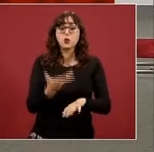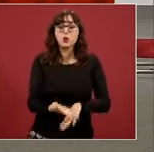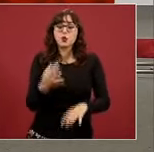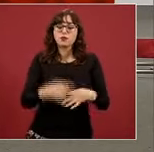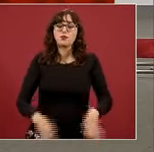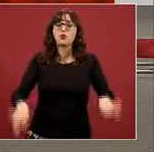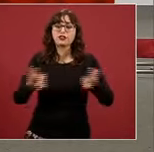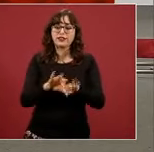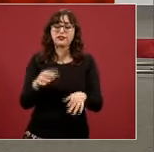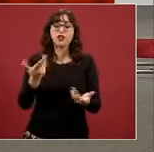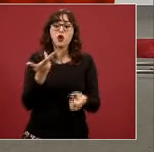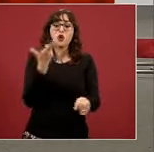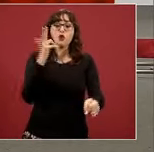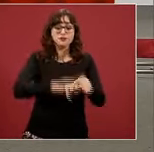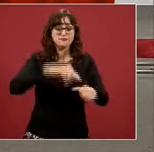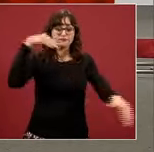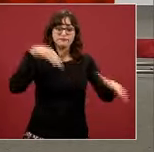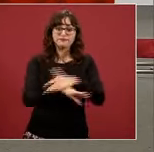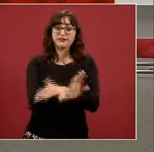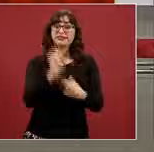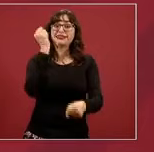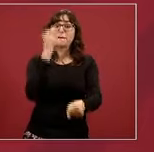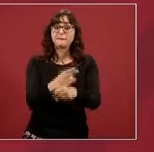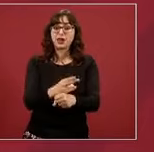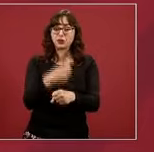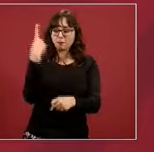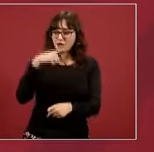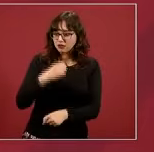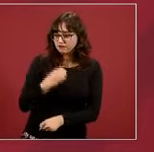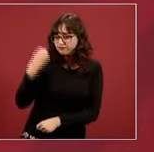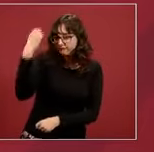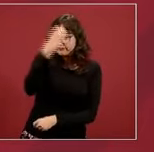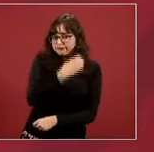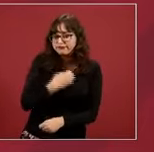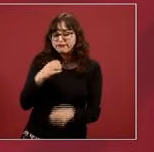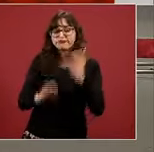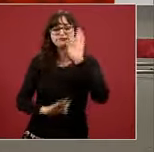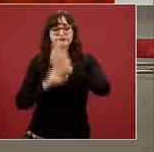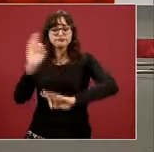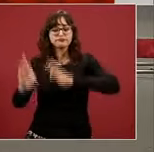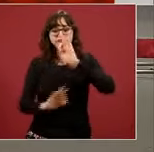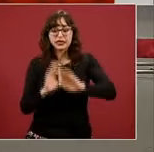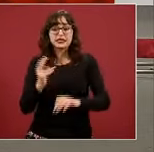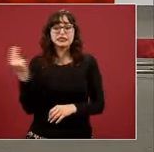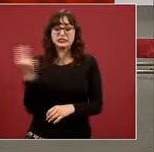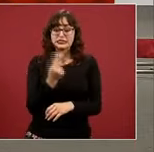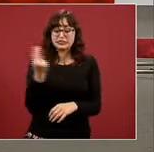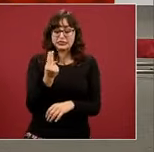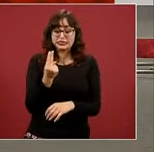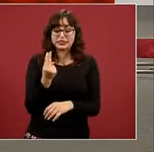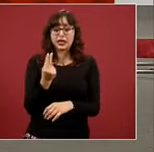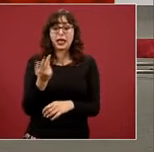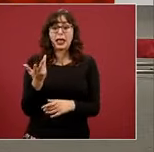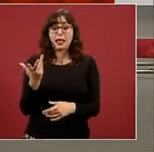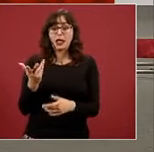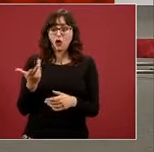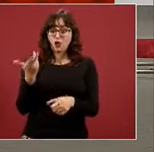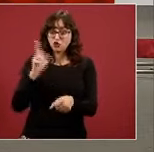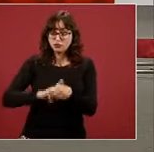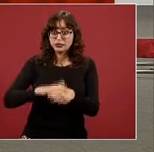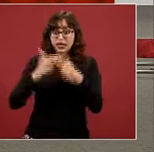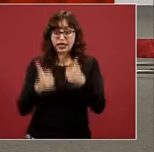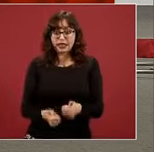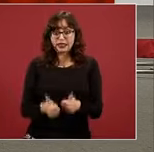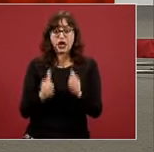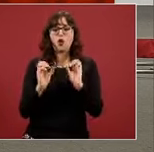anticipación, llegar a tiempo al hospital para recibir la valoración y que se juzgue si se necesita tratamiento en hospital o fuera